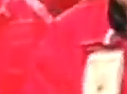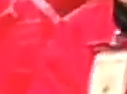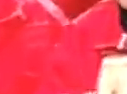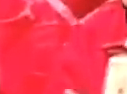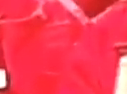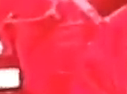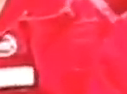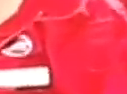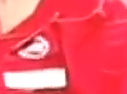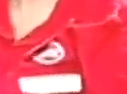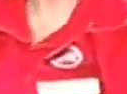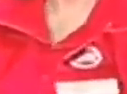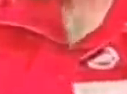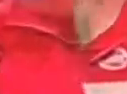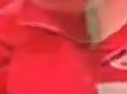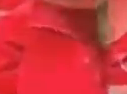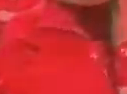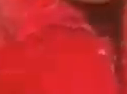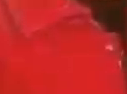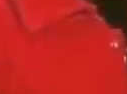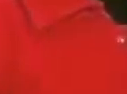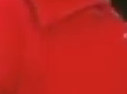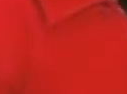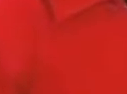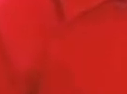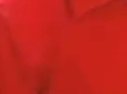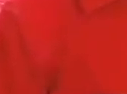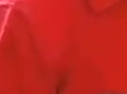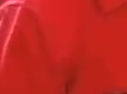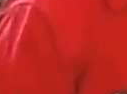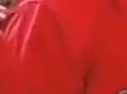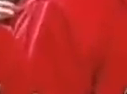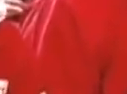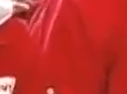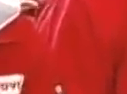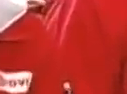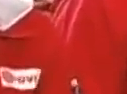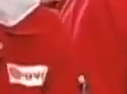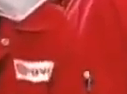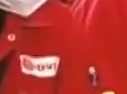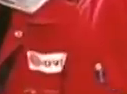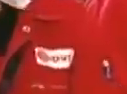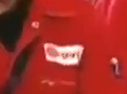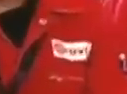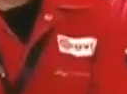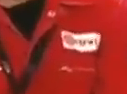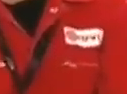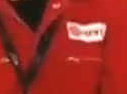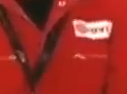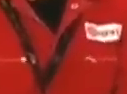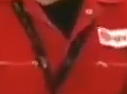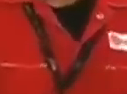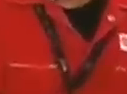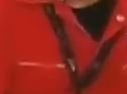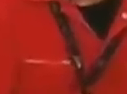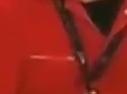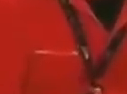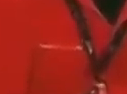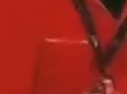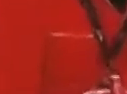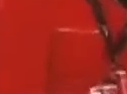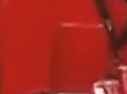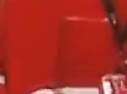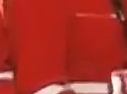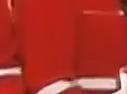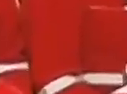sabotaje petrolero orquestado por la cúpula empresarial y sectores de la oposición para derrocar al gobierno del comandante supremo y